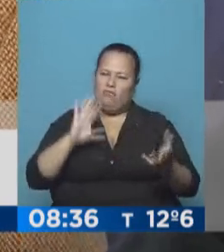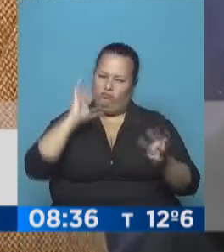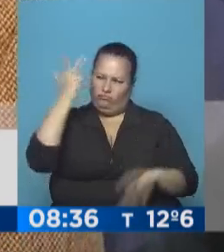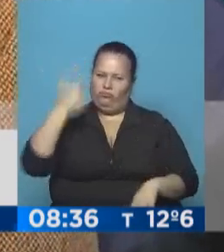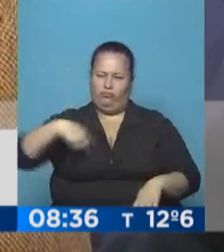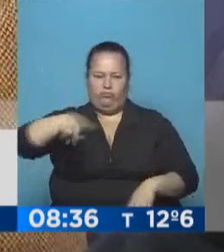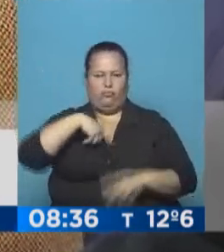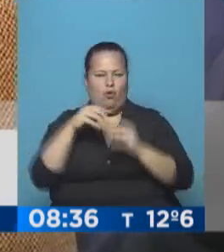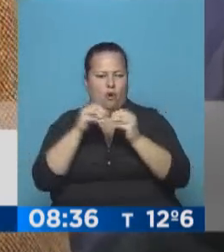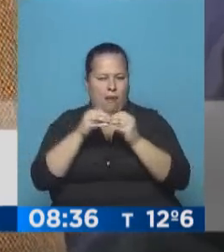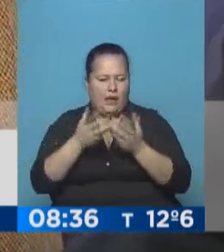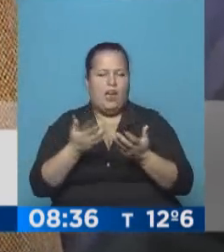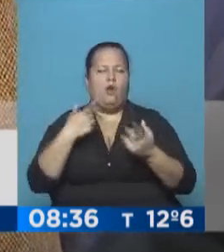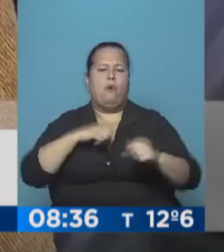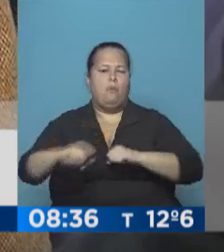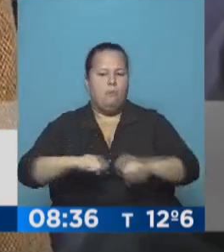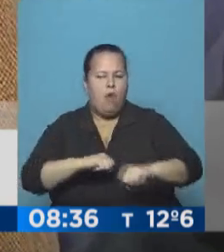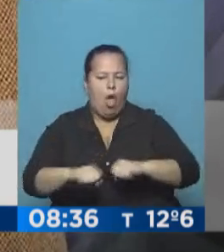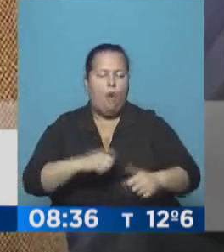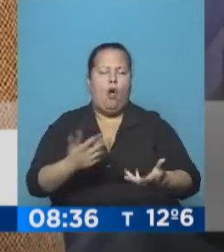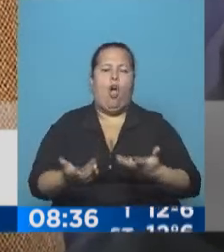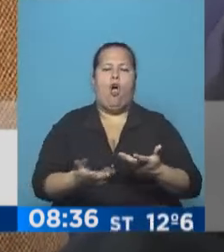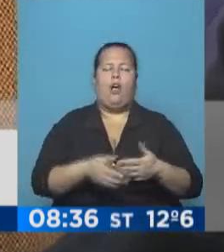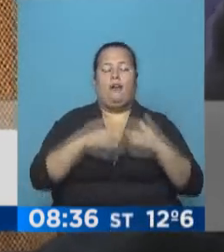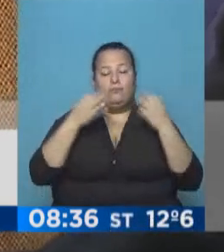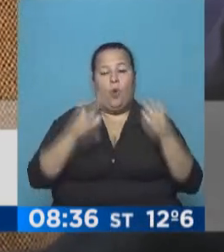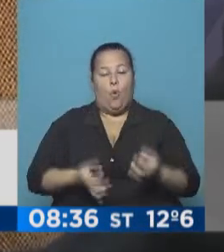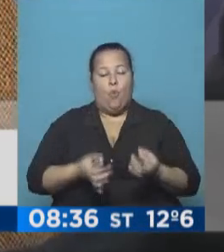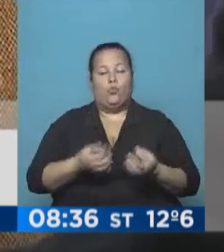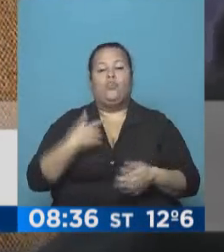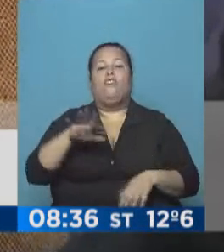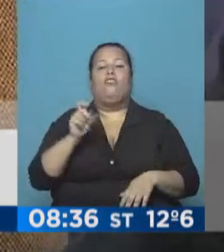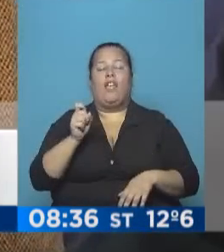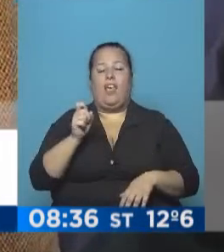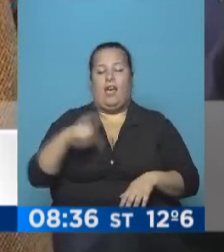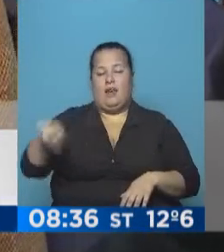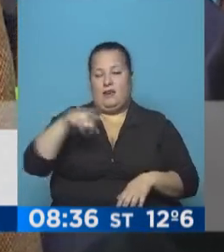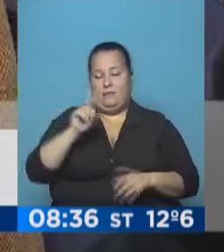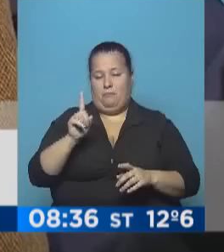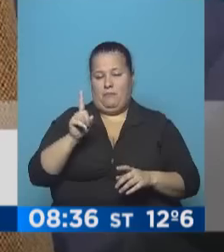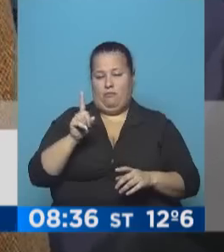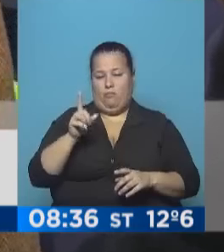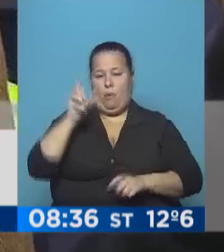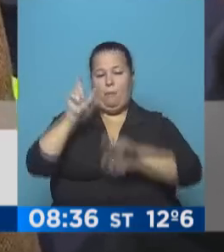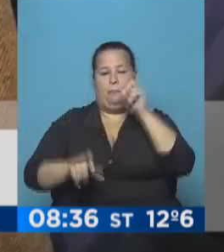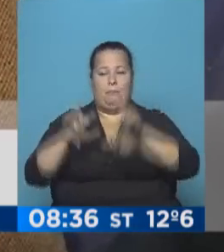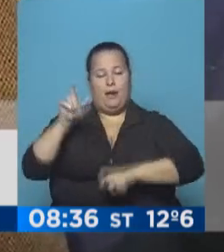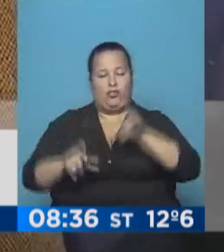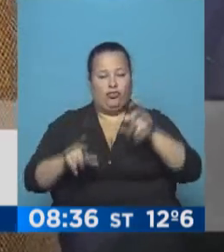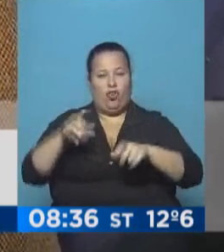con nuestros compañeros a través de provocaciones que justamente ejecutaron esta gente que